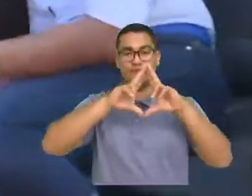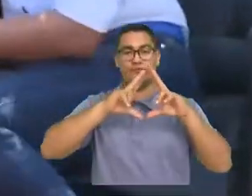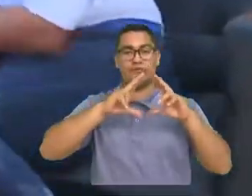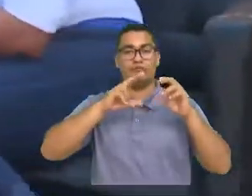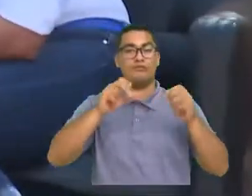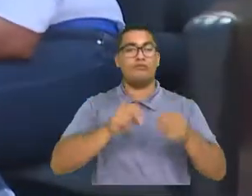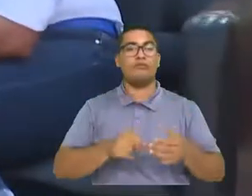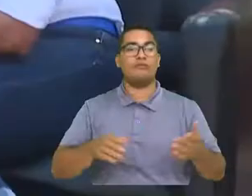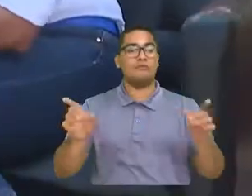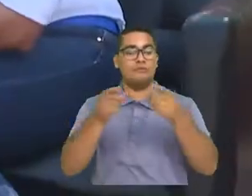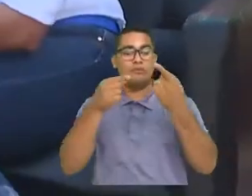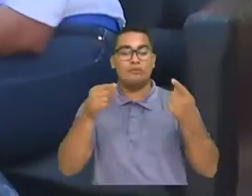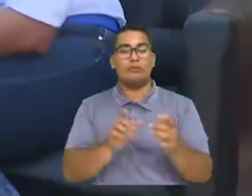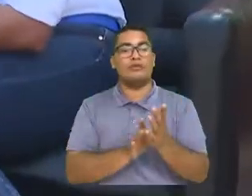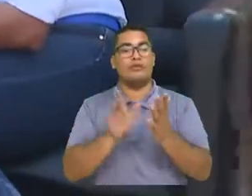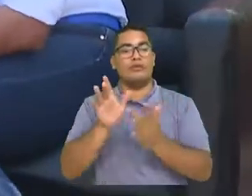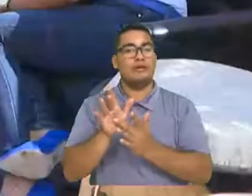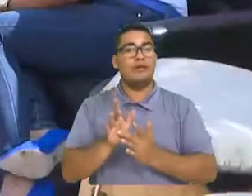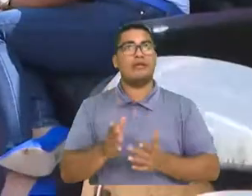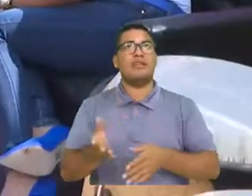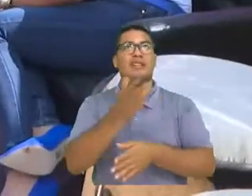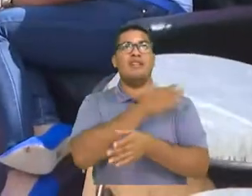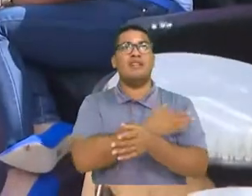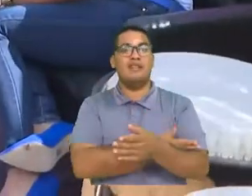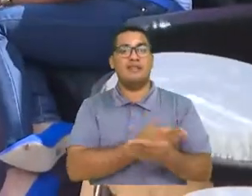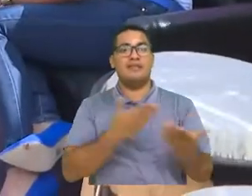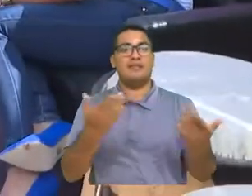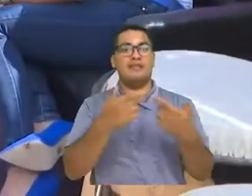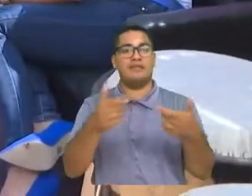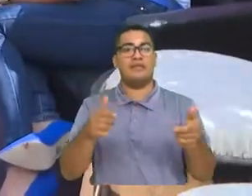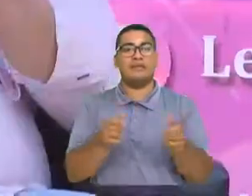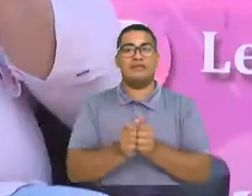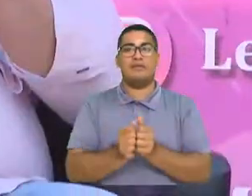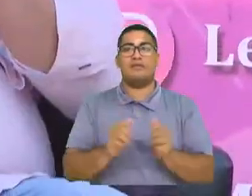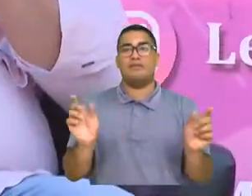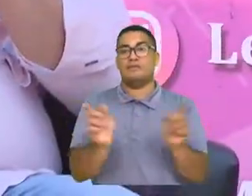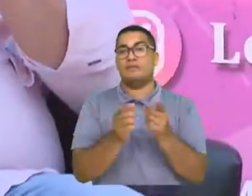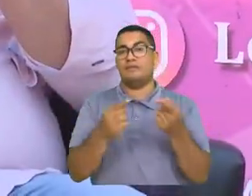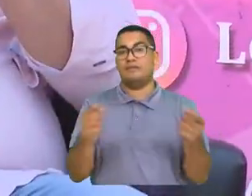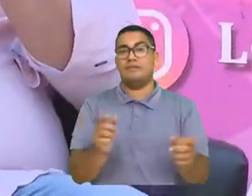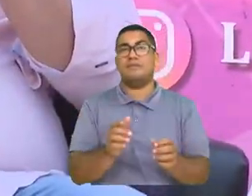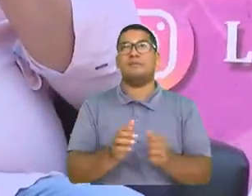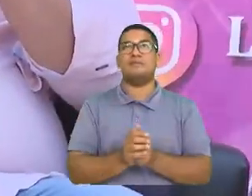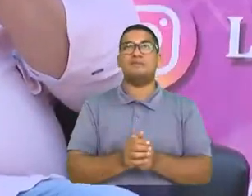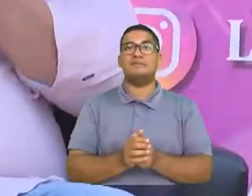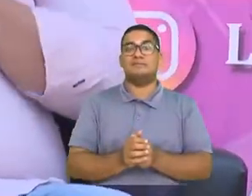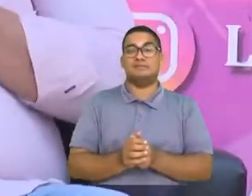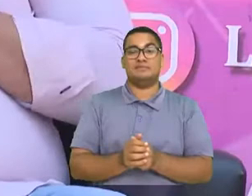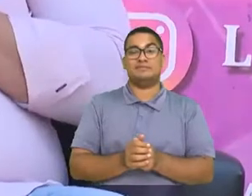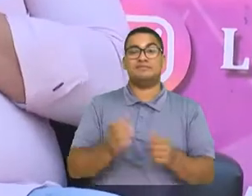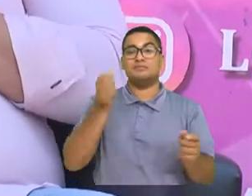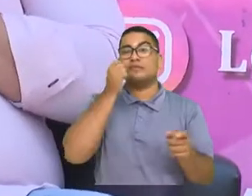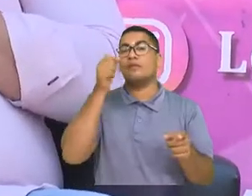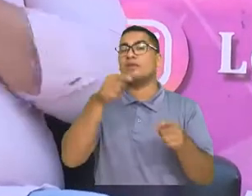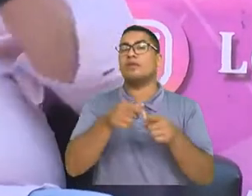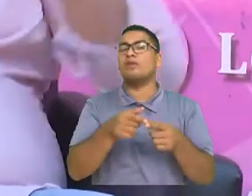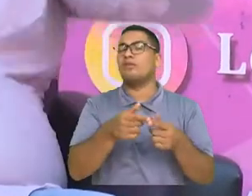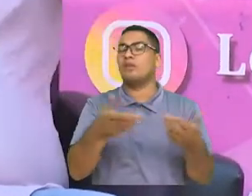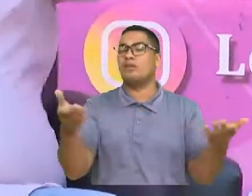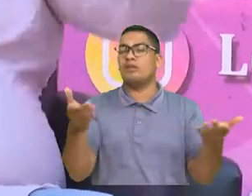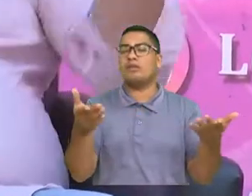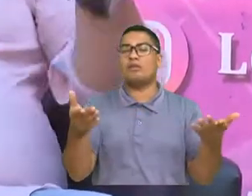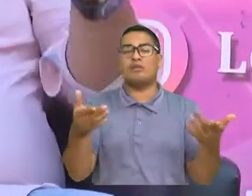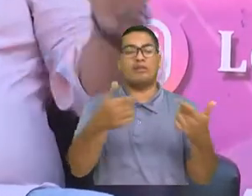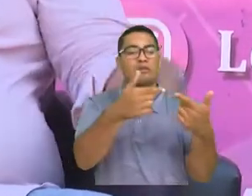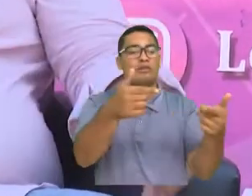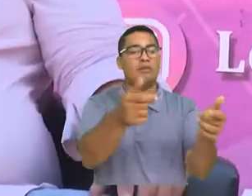por músicos recién egresados de los conservatorios de música. Y el propósito de estos eventos y de las clínicas